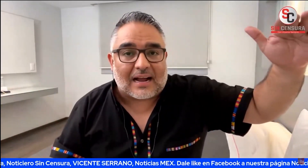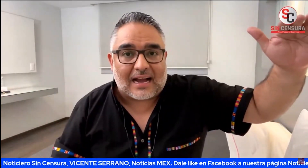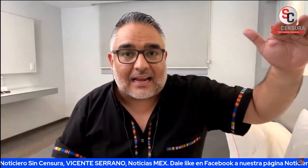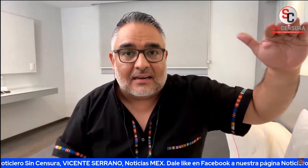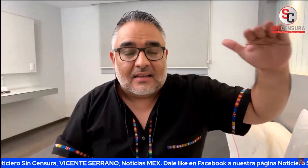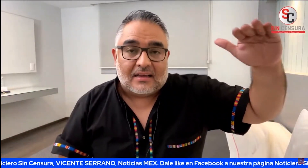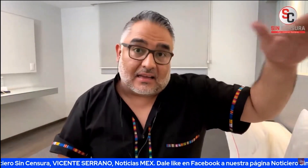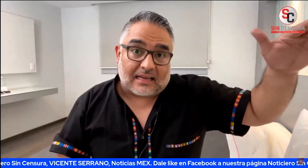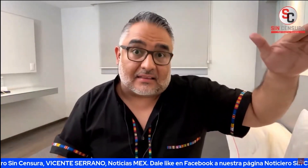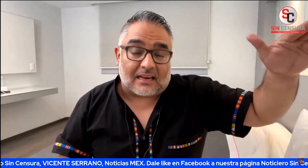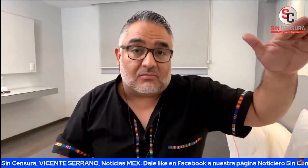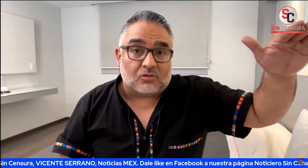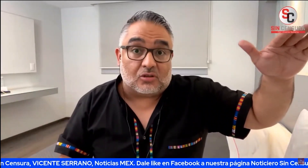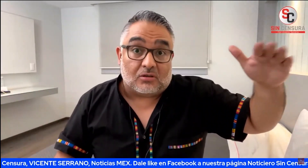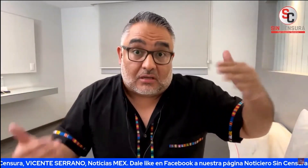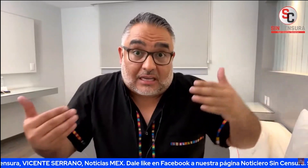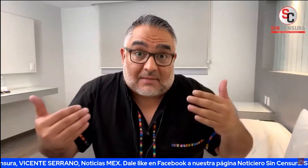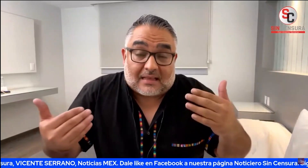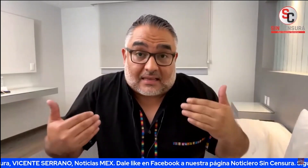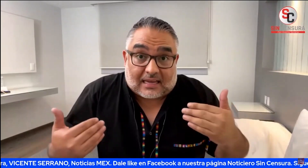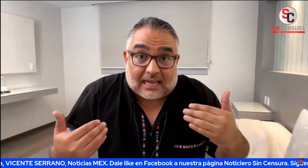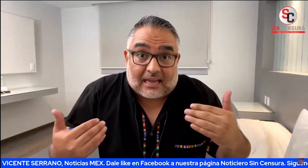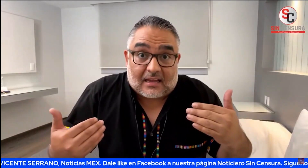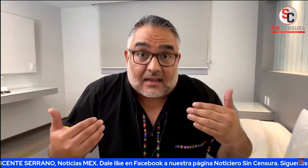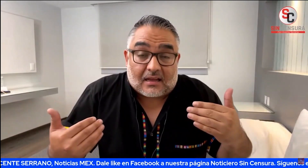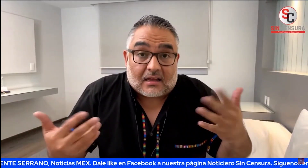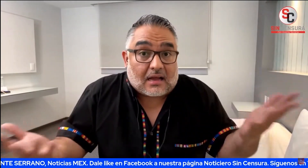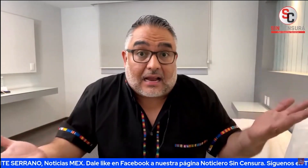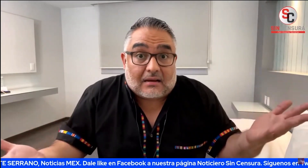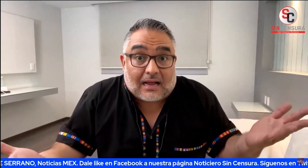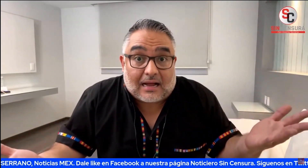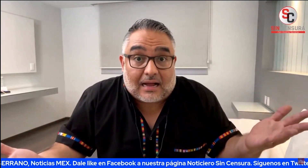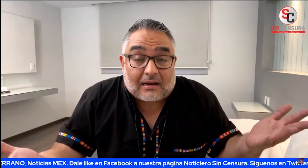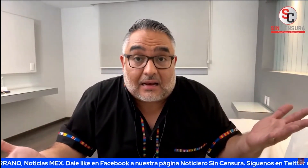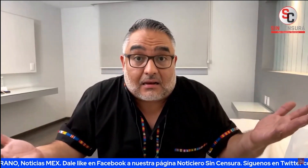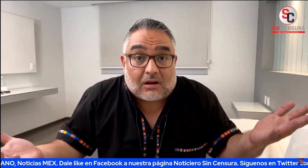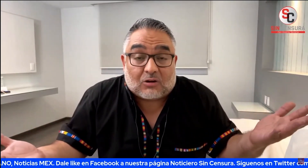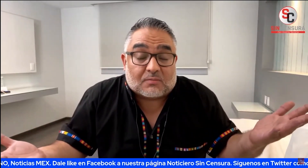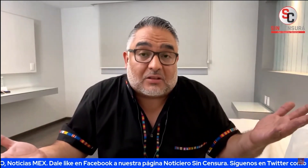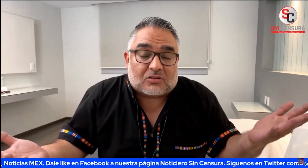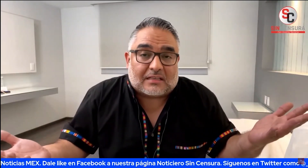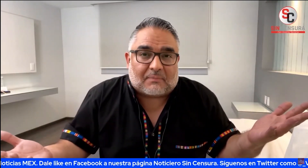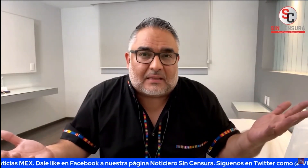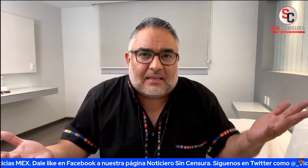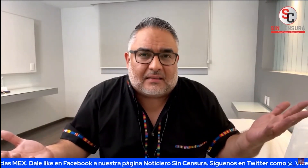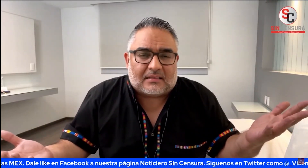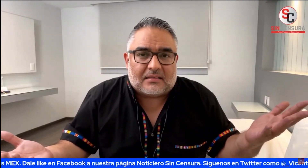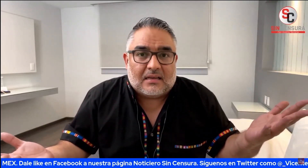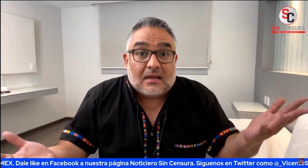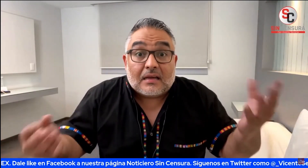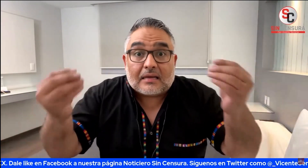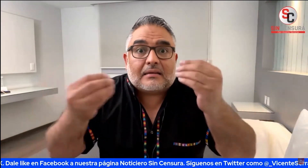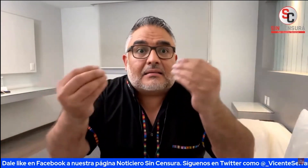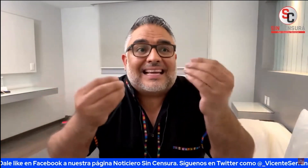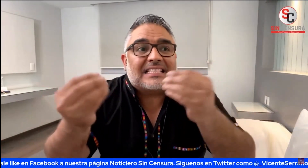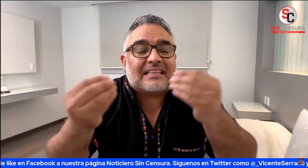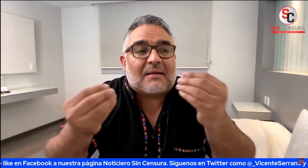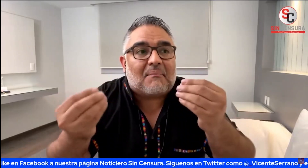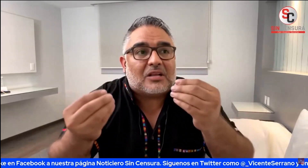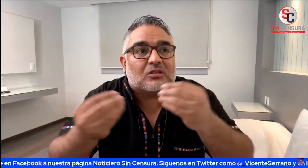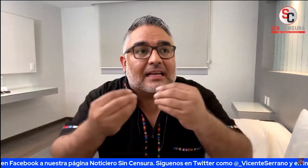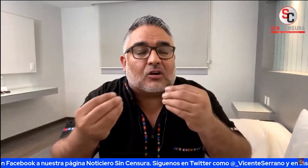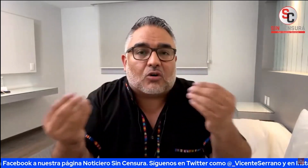de trabajar en Telemundo y me dediqué a los medios independientes. De